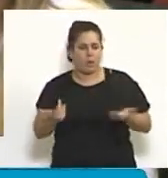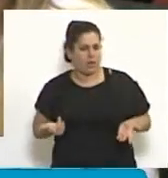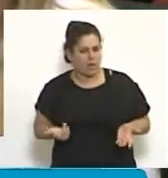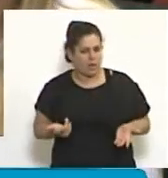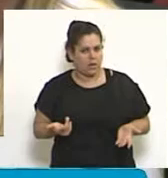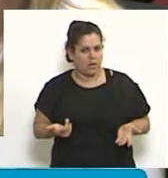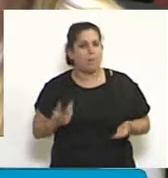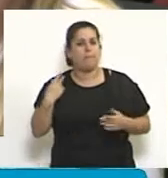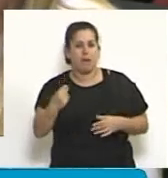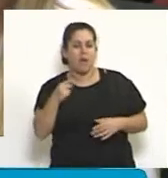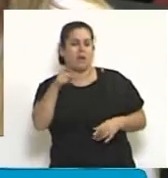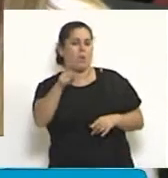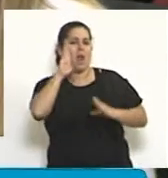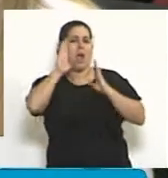una